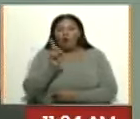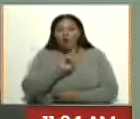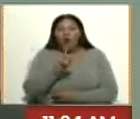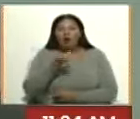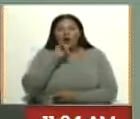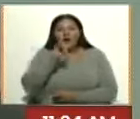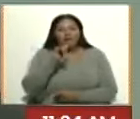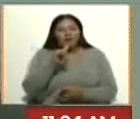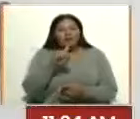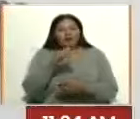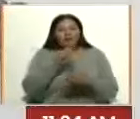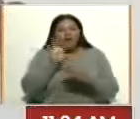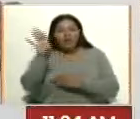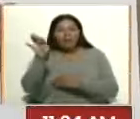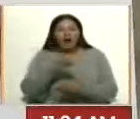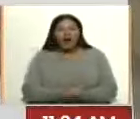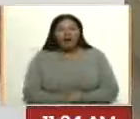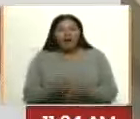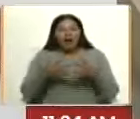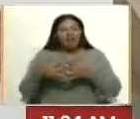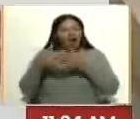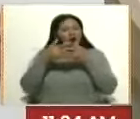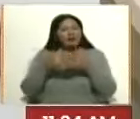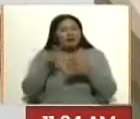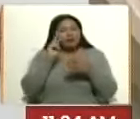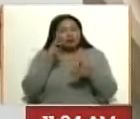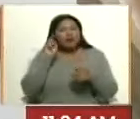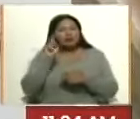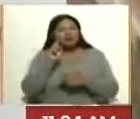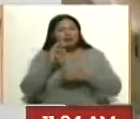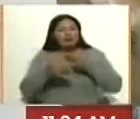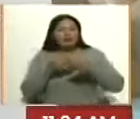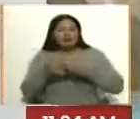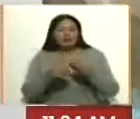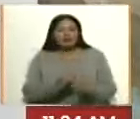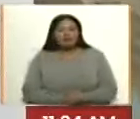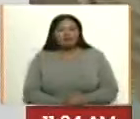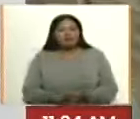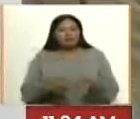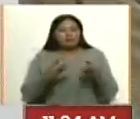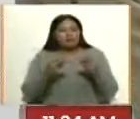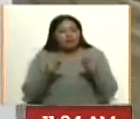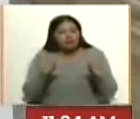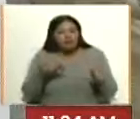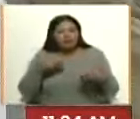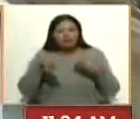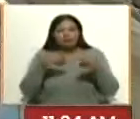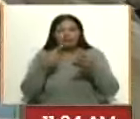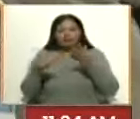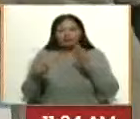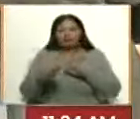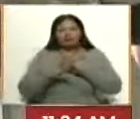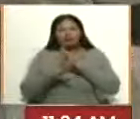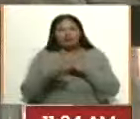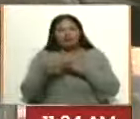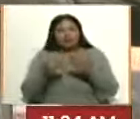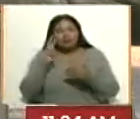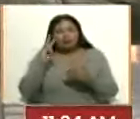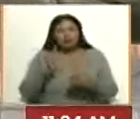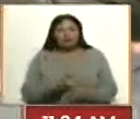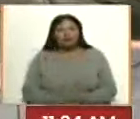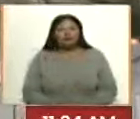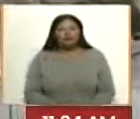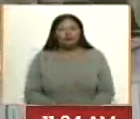Información Energética de ese país, los Estados Unidos se vieron en la necesidad de aliviar las medidas coercitivas unilaterales para